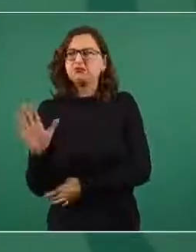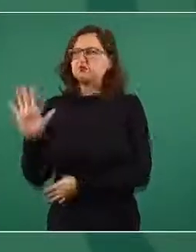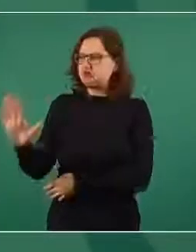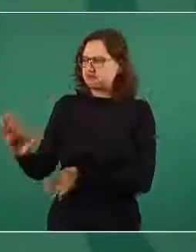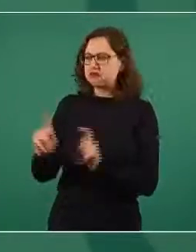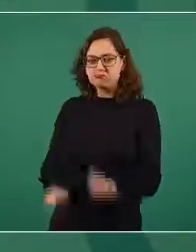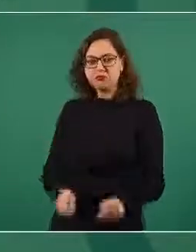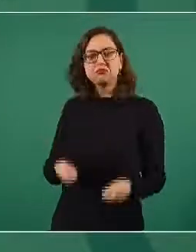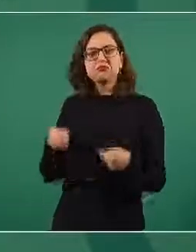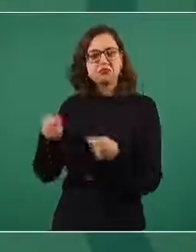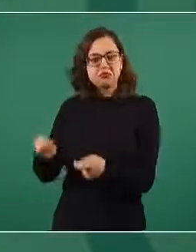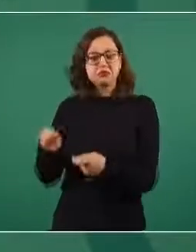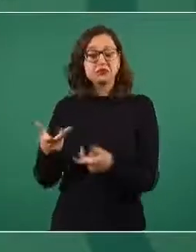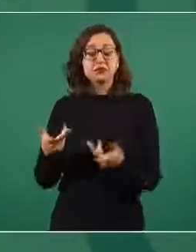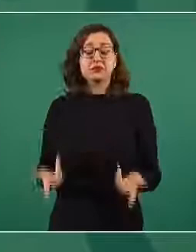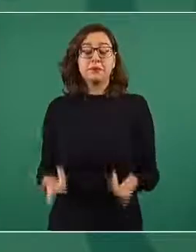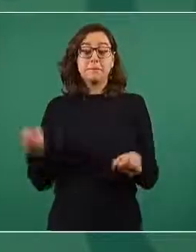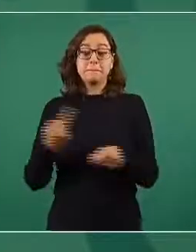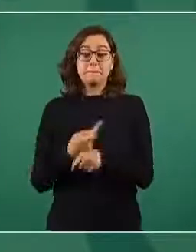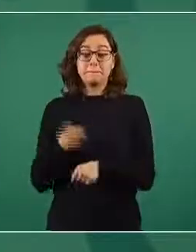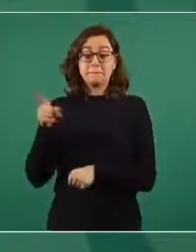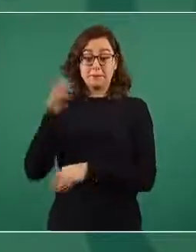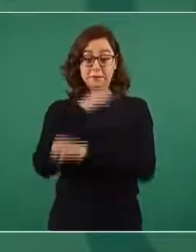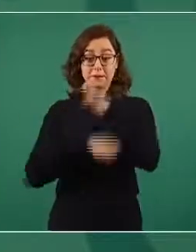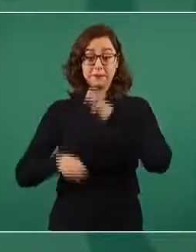Entonces los dueños de la empresa